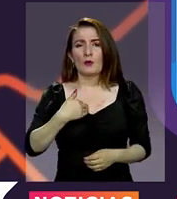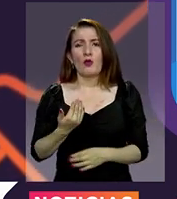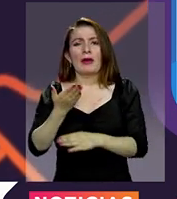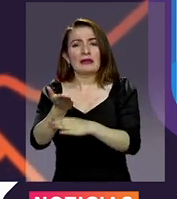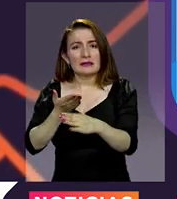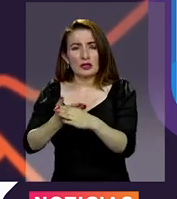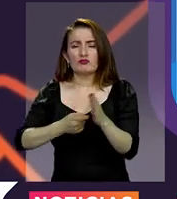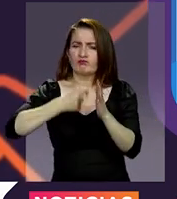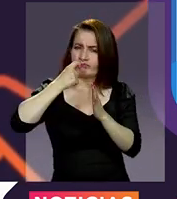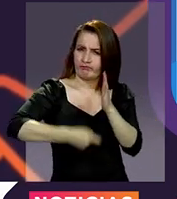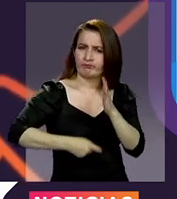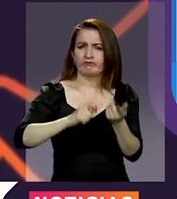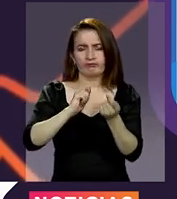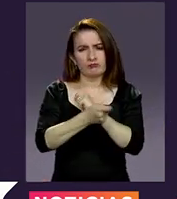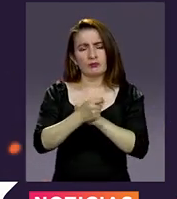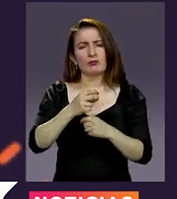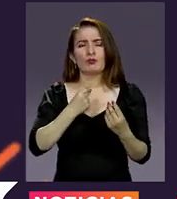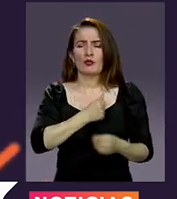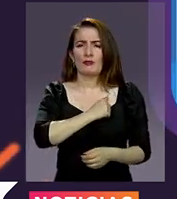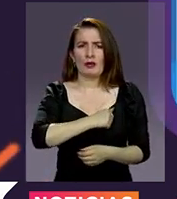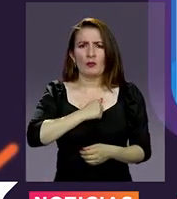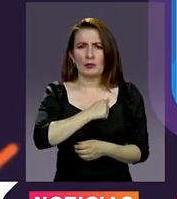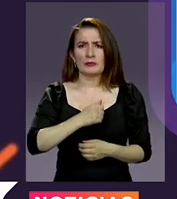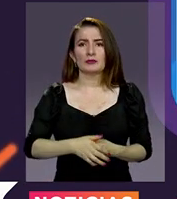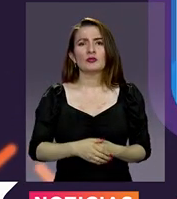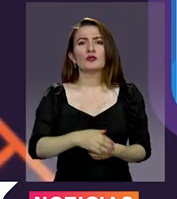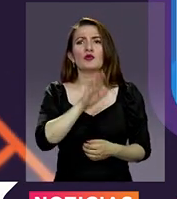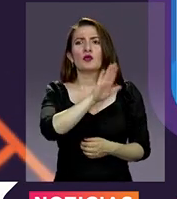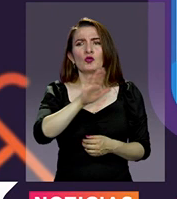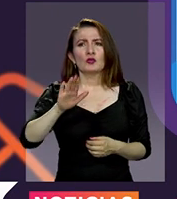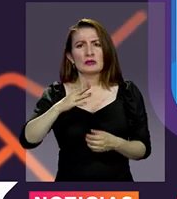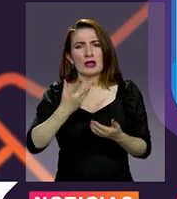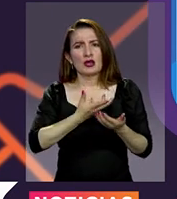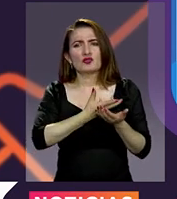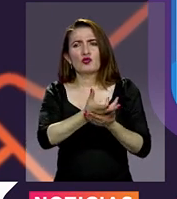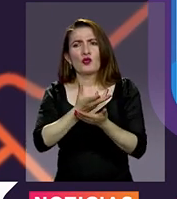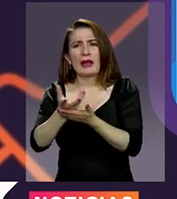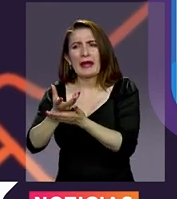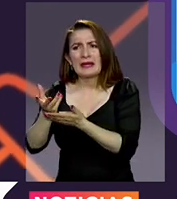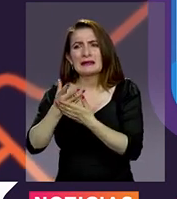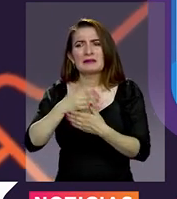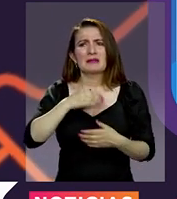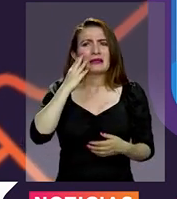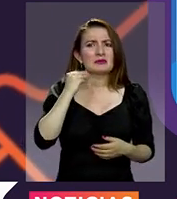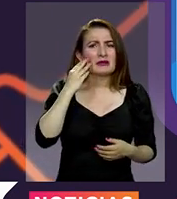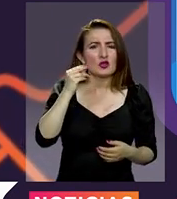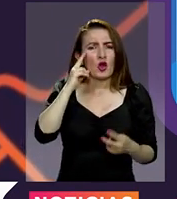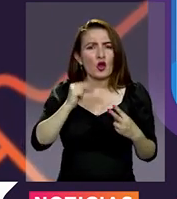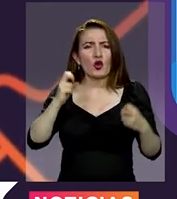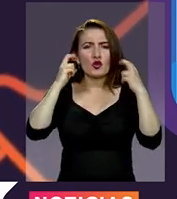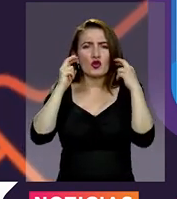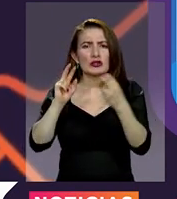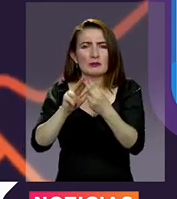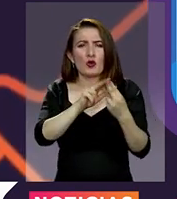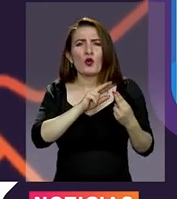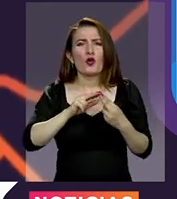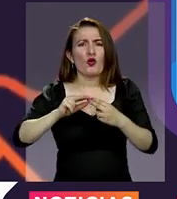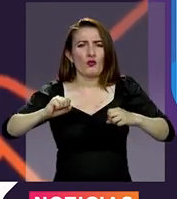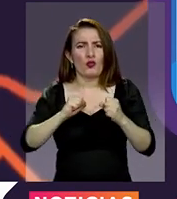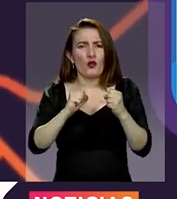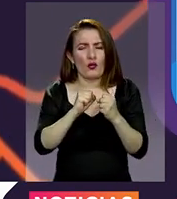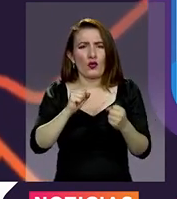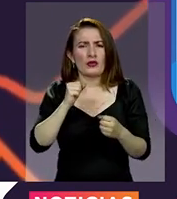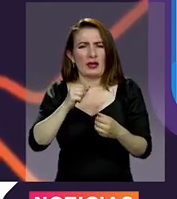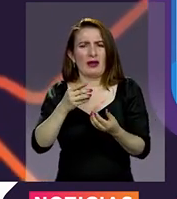una rectificación inmediata. Que usted vea mis sugerencias nacidas de la experiencia y mi conocimiento de Bogotá como